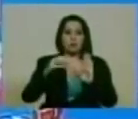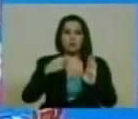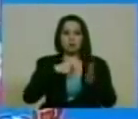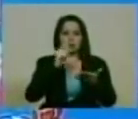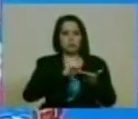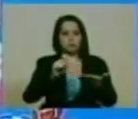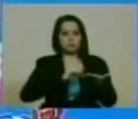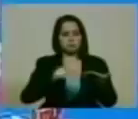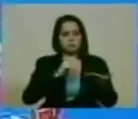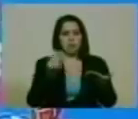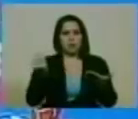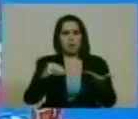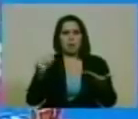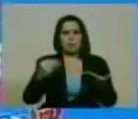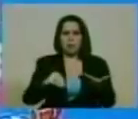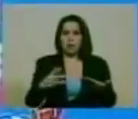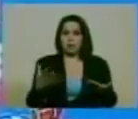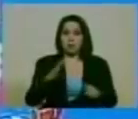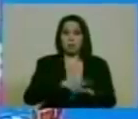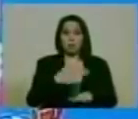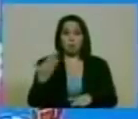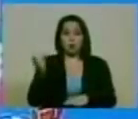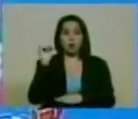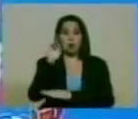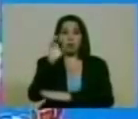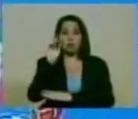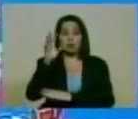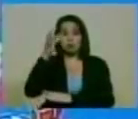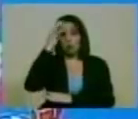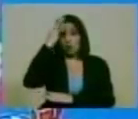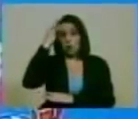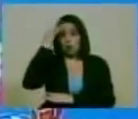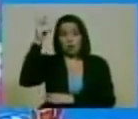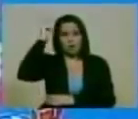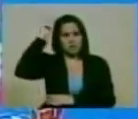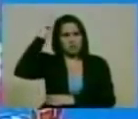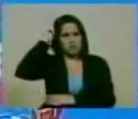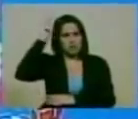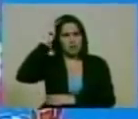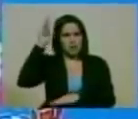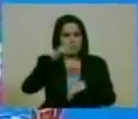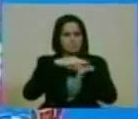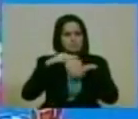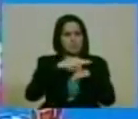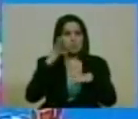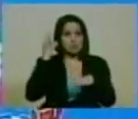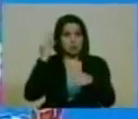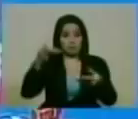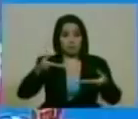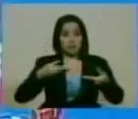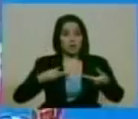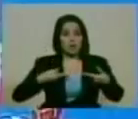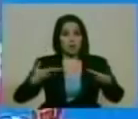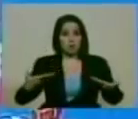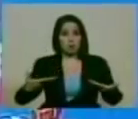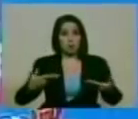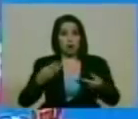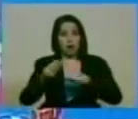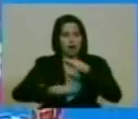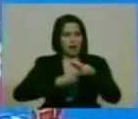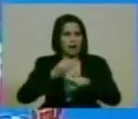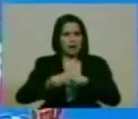porque este Congreso Indígena, la compañera Aloa Núñez, me ha entregado, elaborado